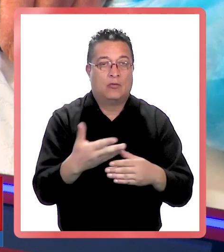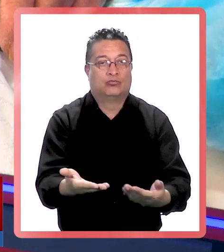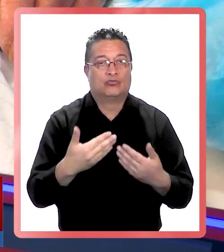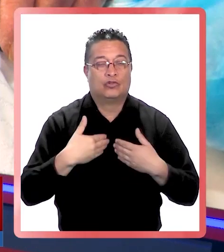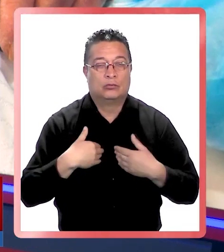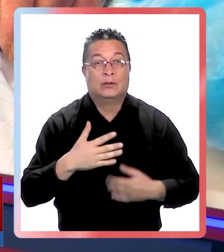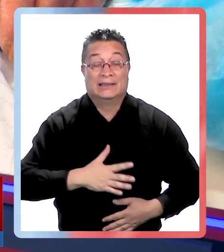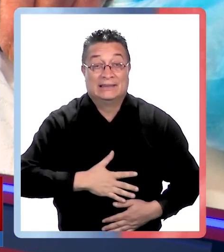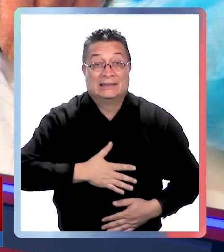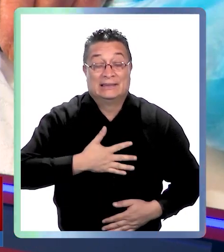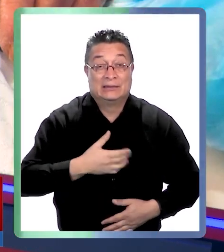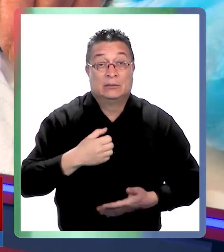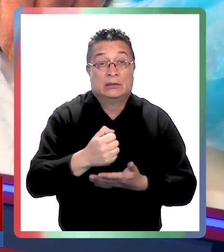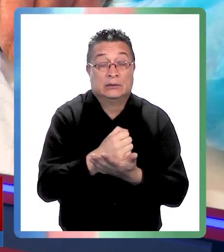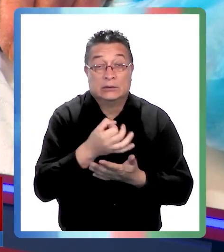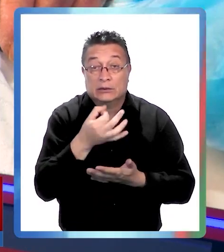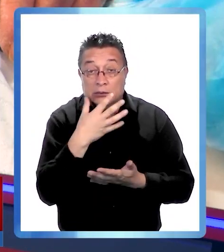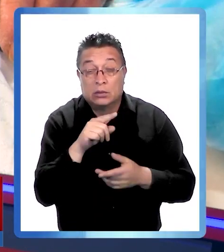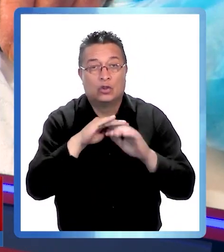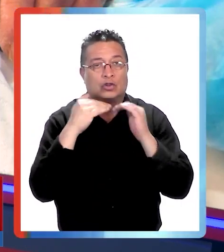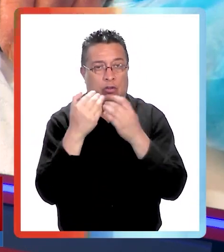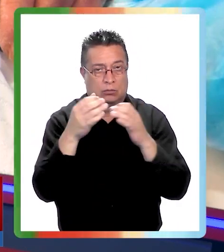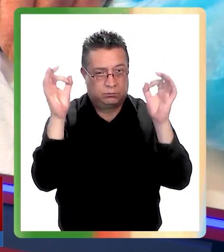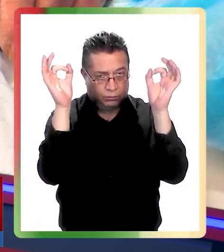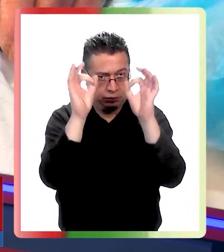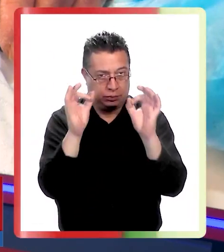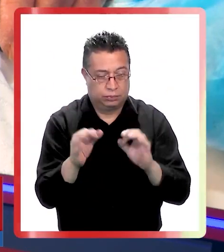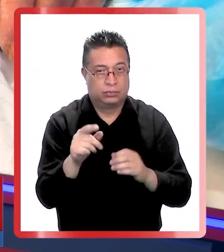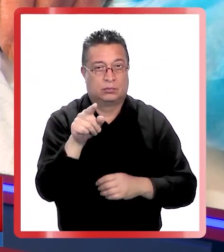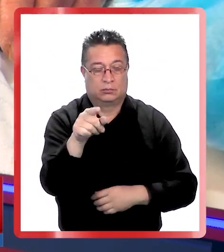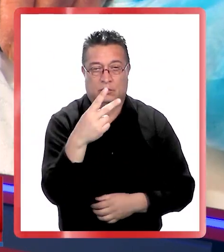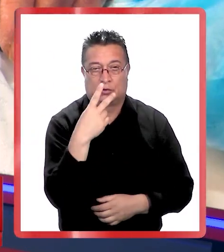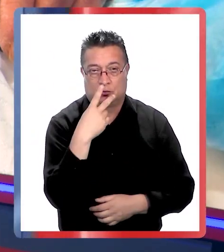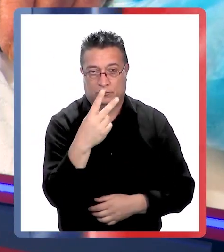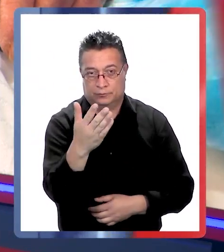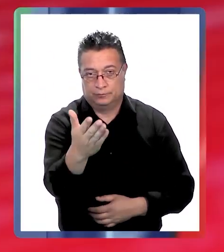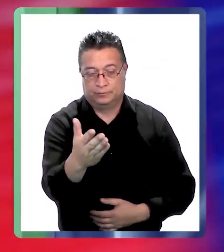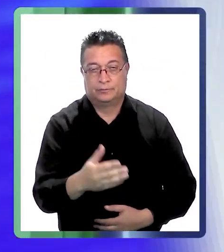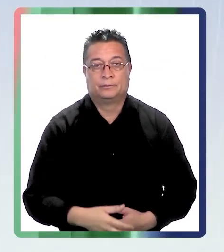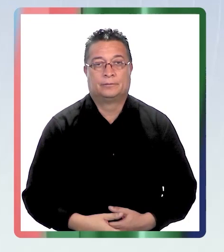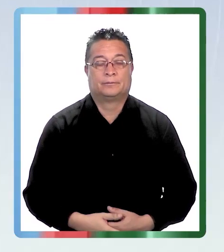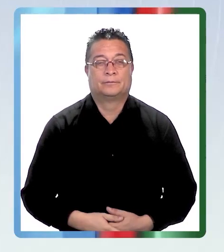Los síntomas y tratamientos los revisamos en detalle en la nota de Canal 2 de Quellón.